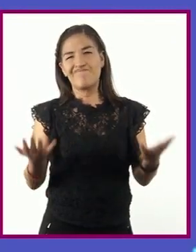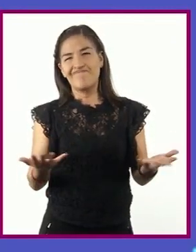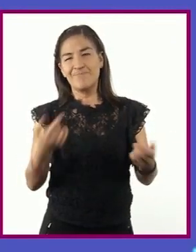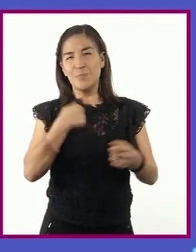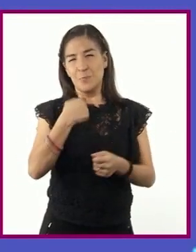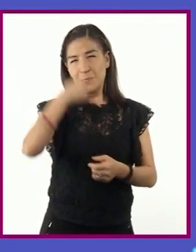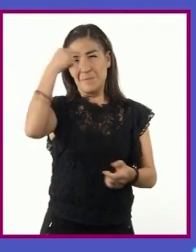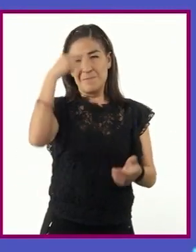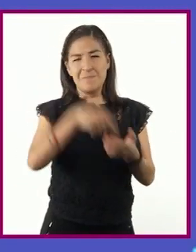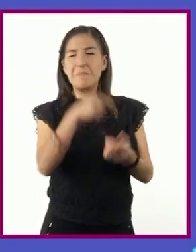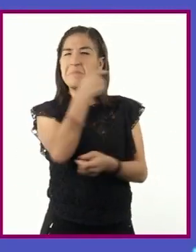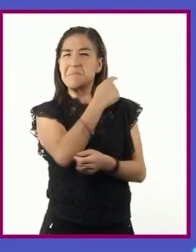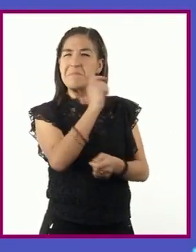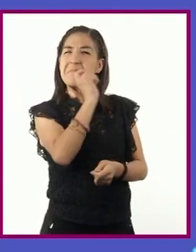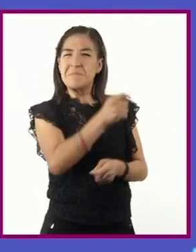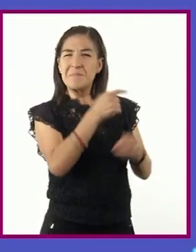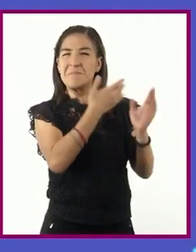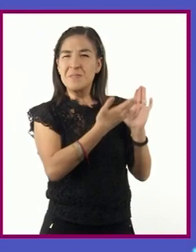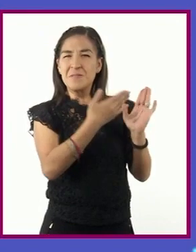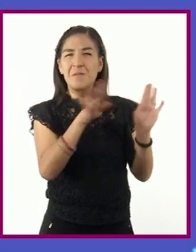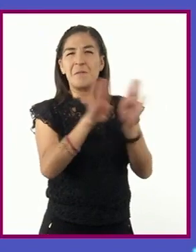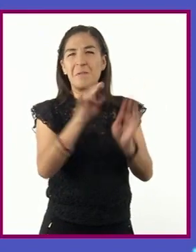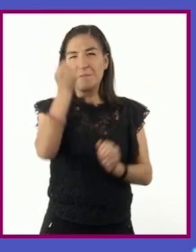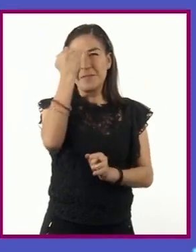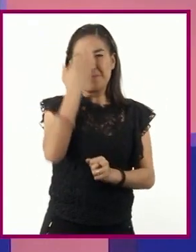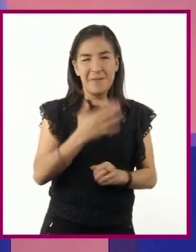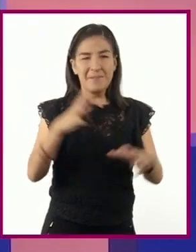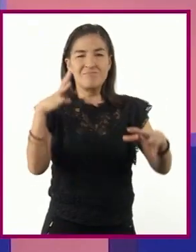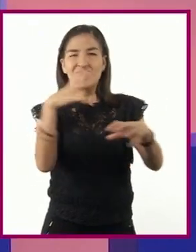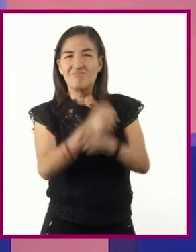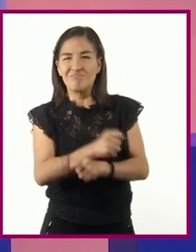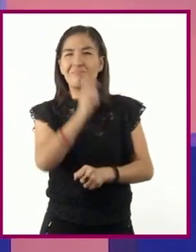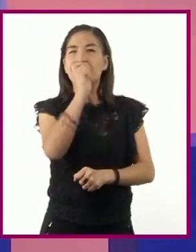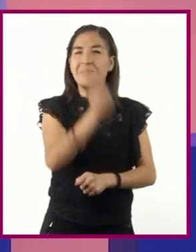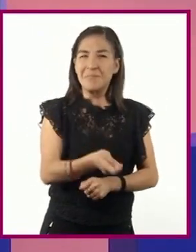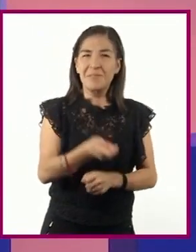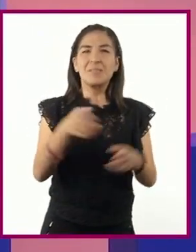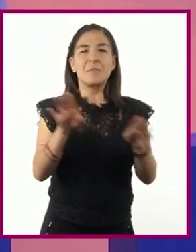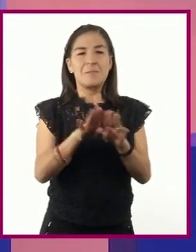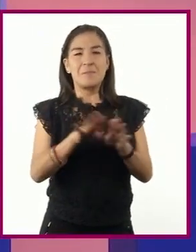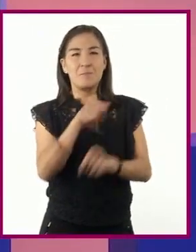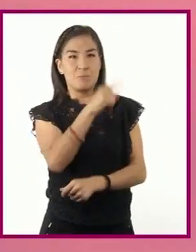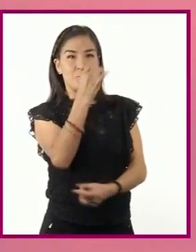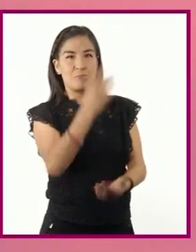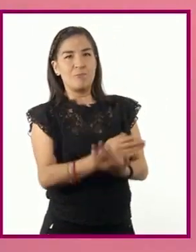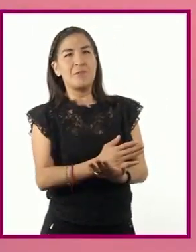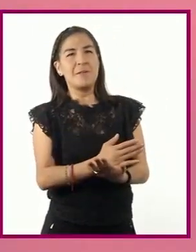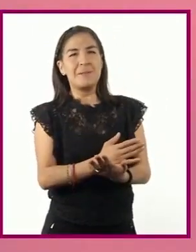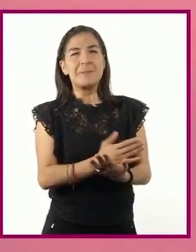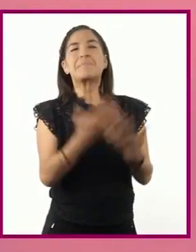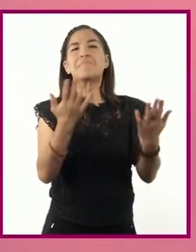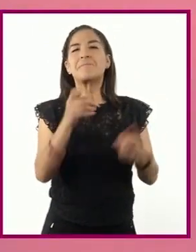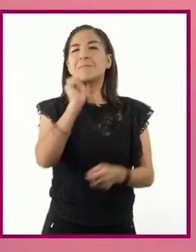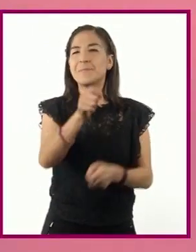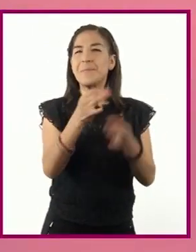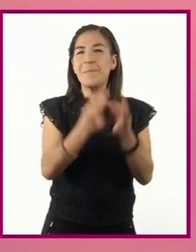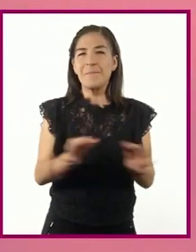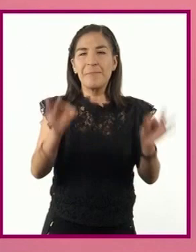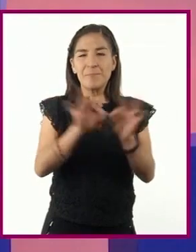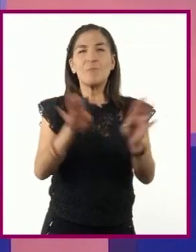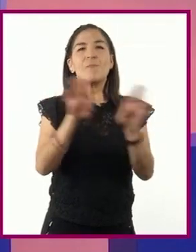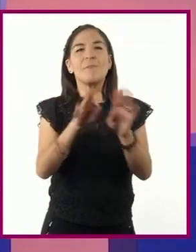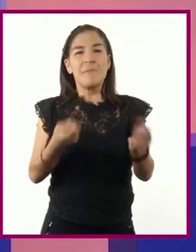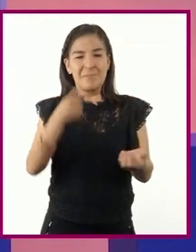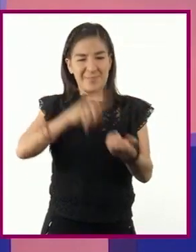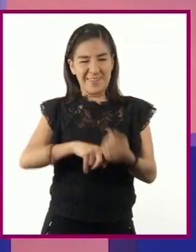creo que más allá de descifrar su significado o darle una sola definición, lo importante es que nos